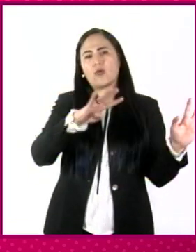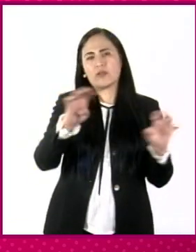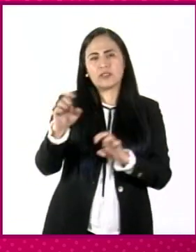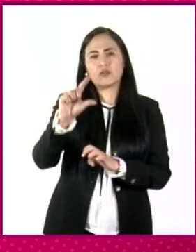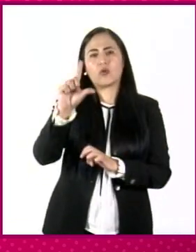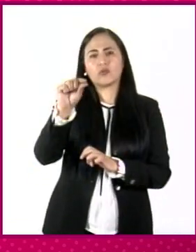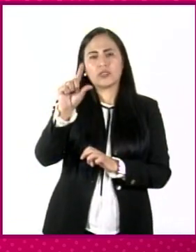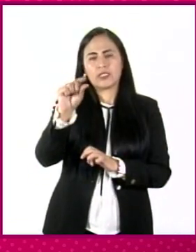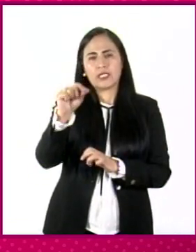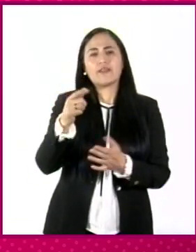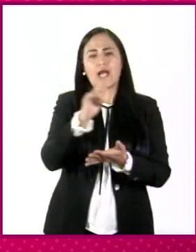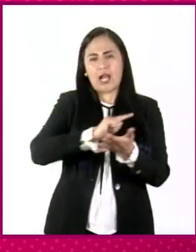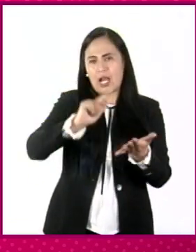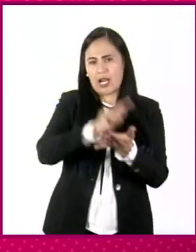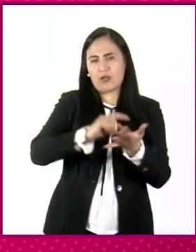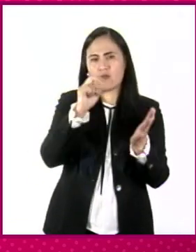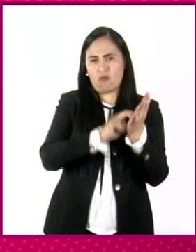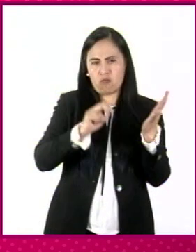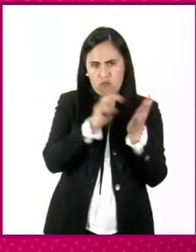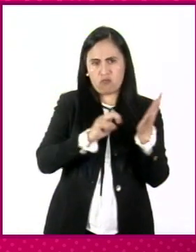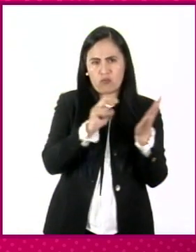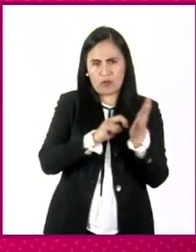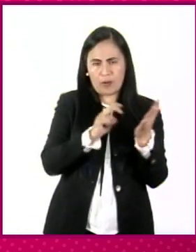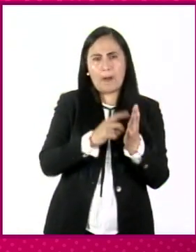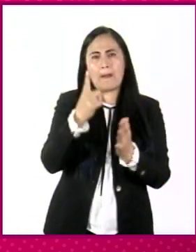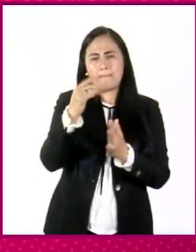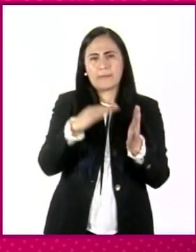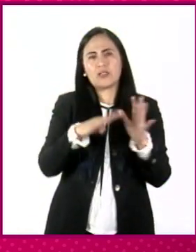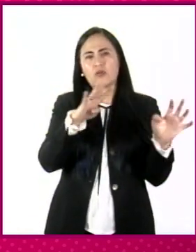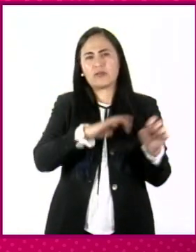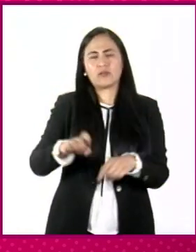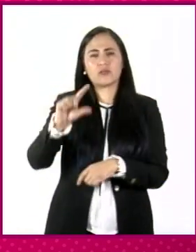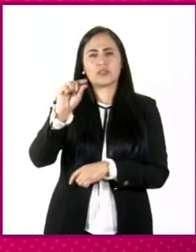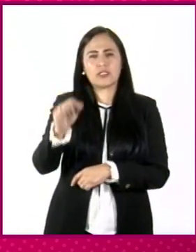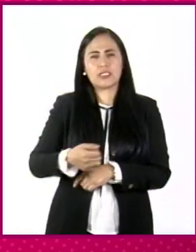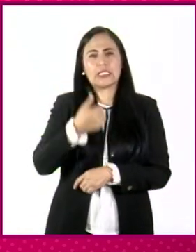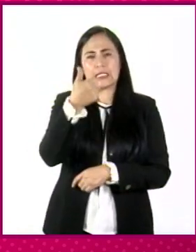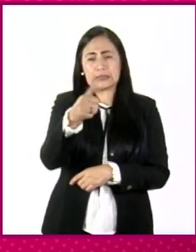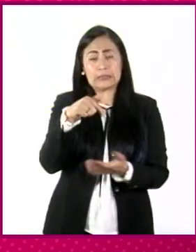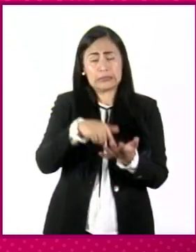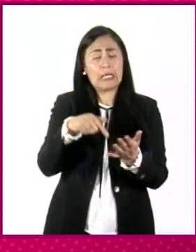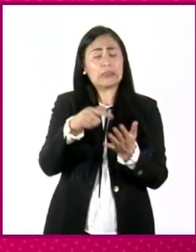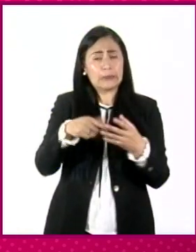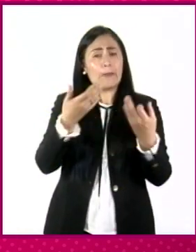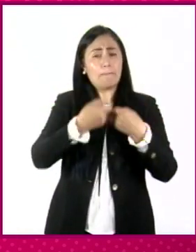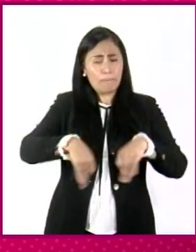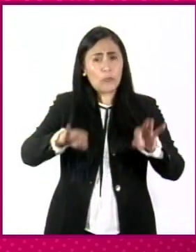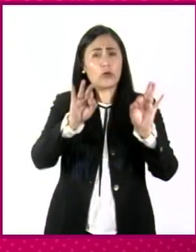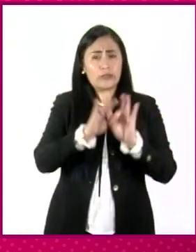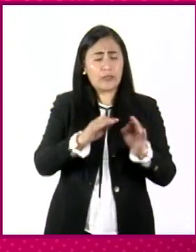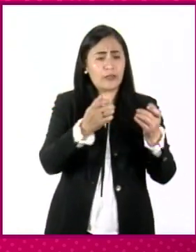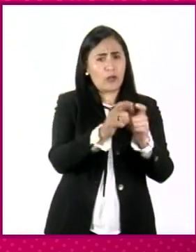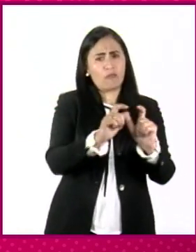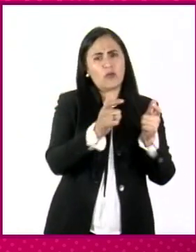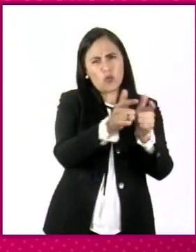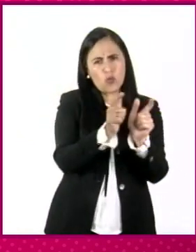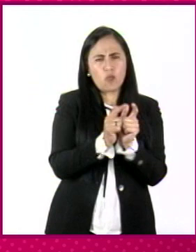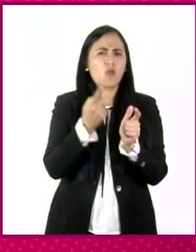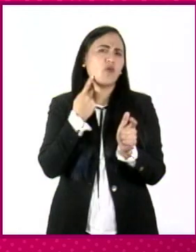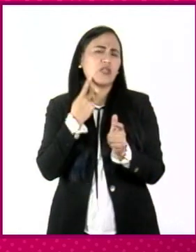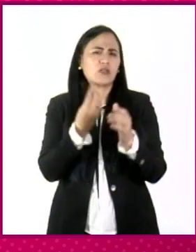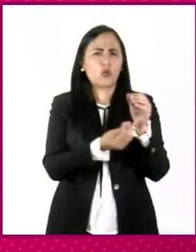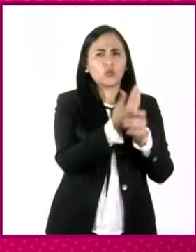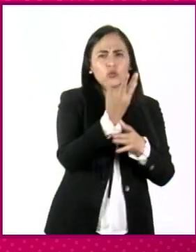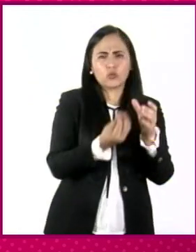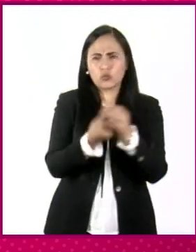justamente cuando hay una reforma política en 1976 de carácter importante que dio apertura a diferentes organizaciones políticas, a